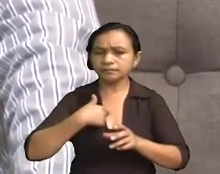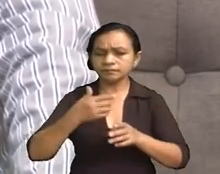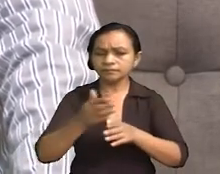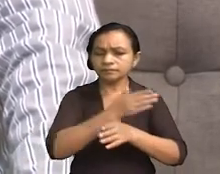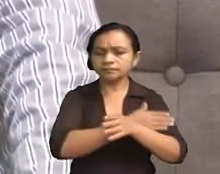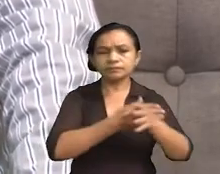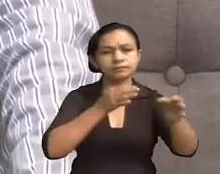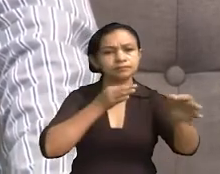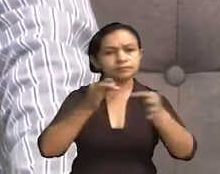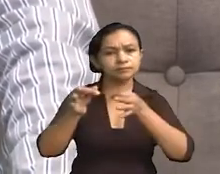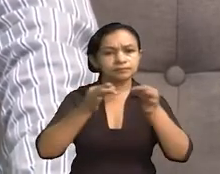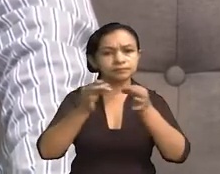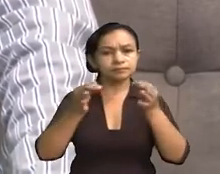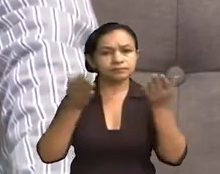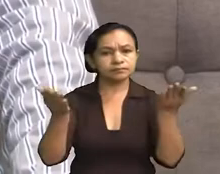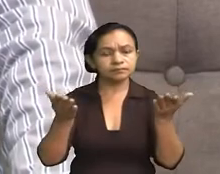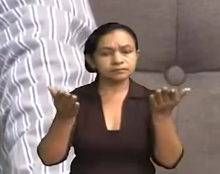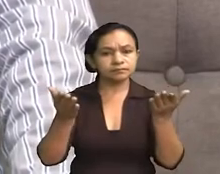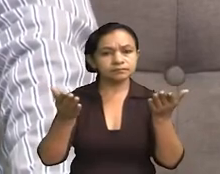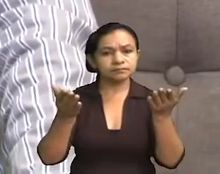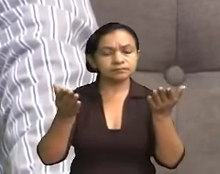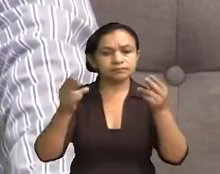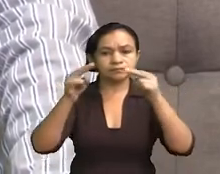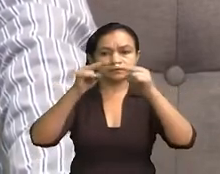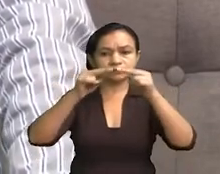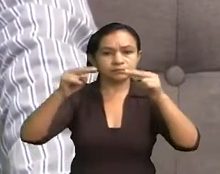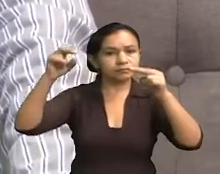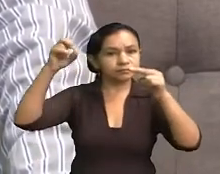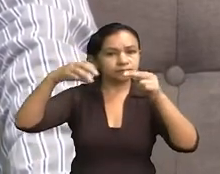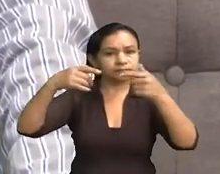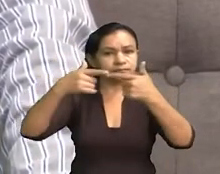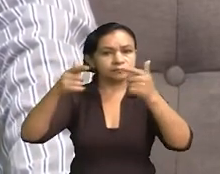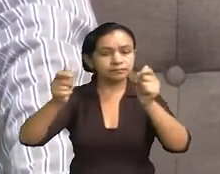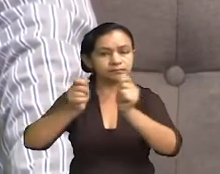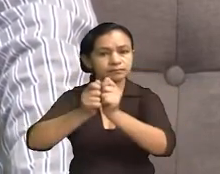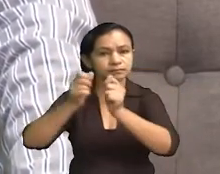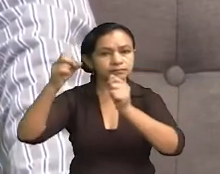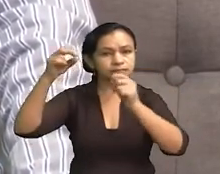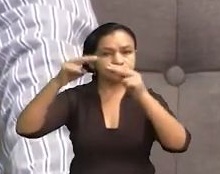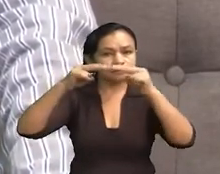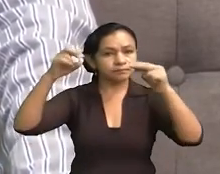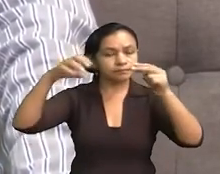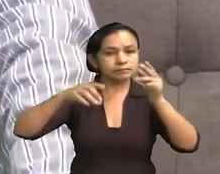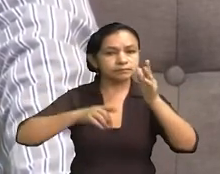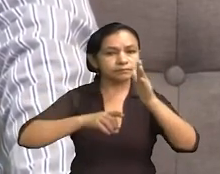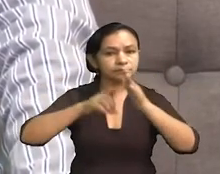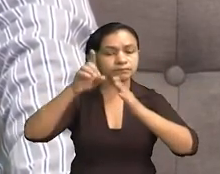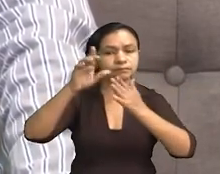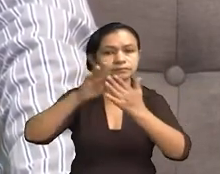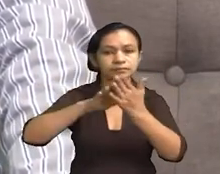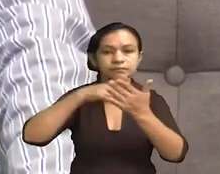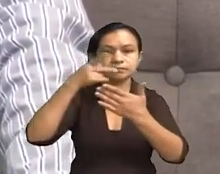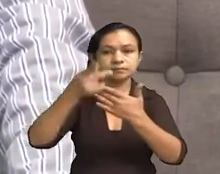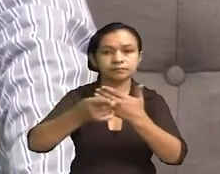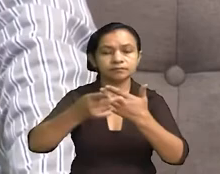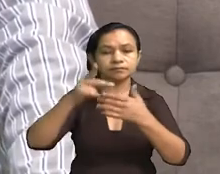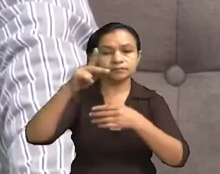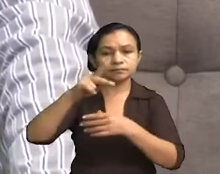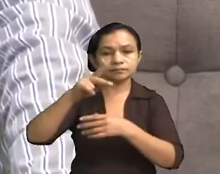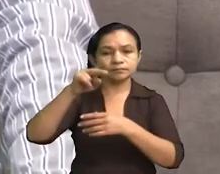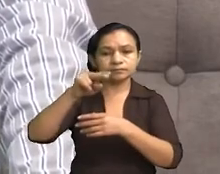rato, en la parte de energía, en el sector energía, desarrollamos un programa nacional que es el